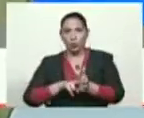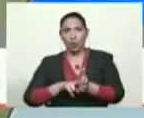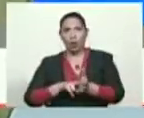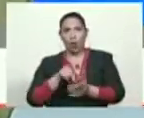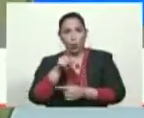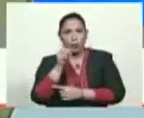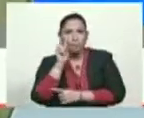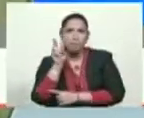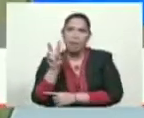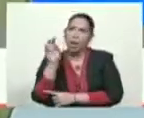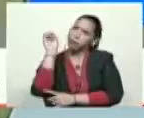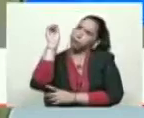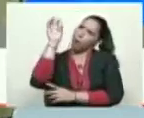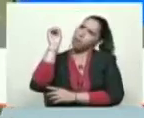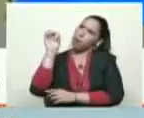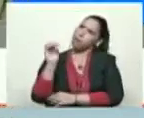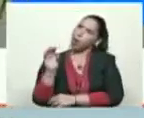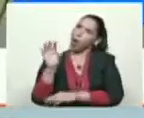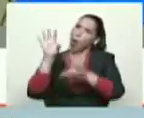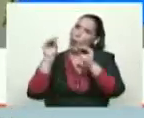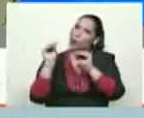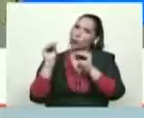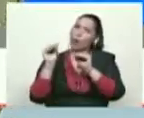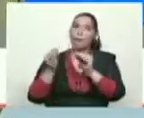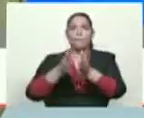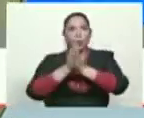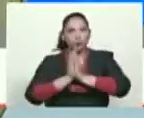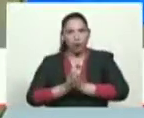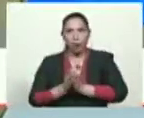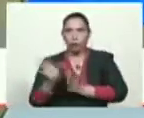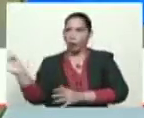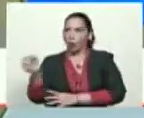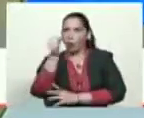semáforo quemado tráete un electricista